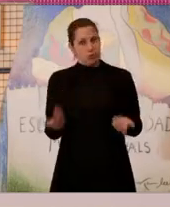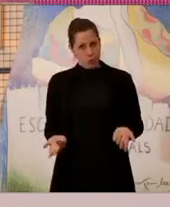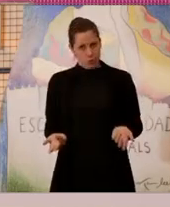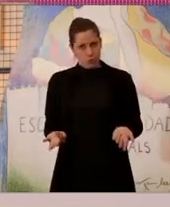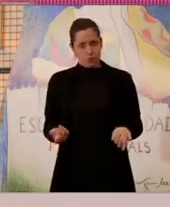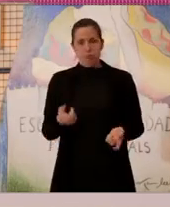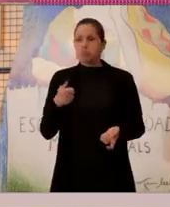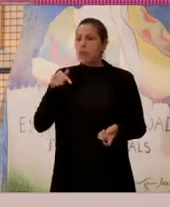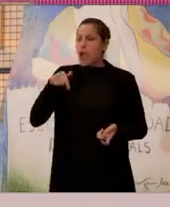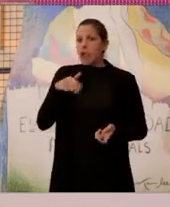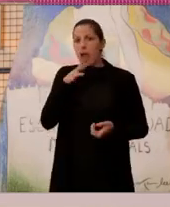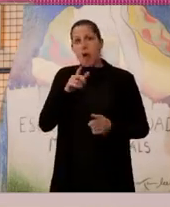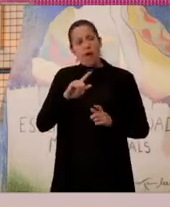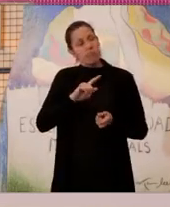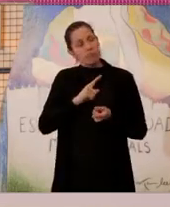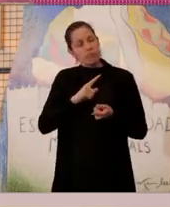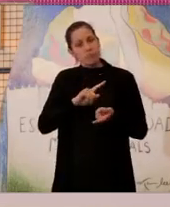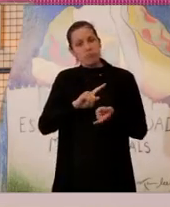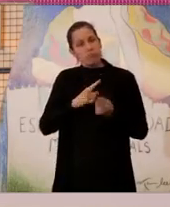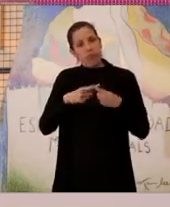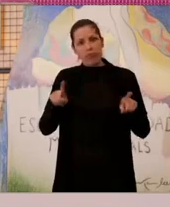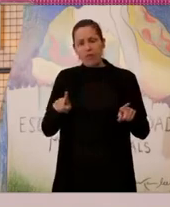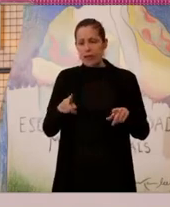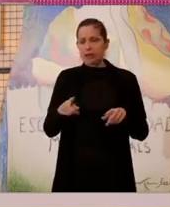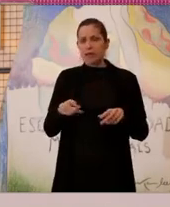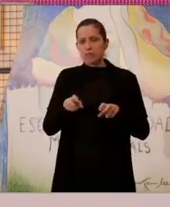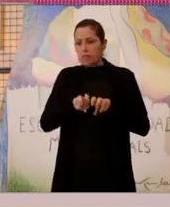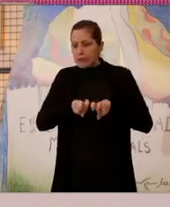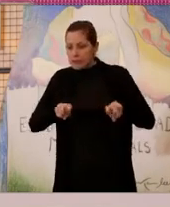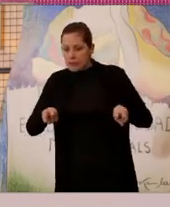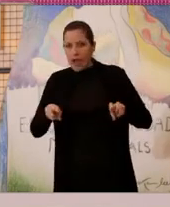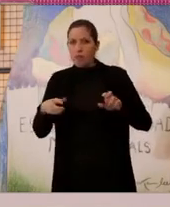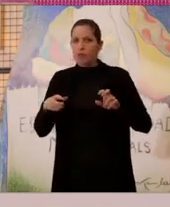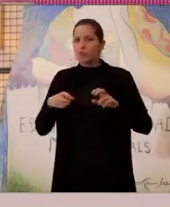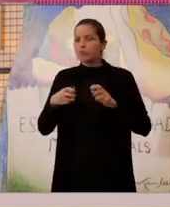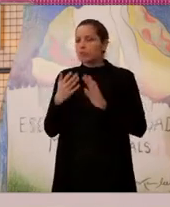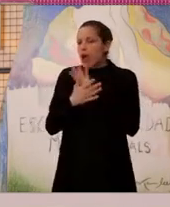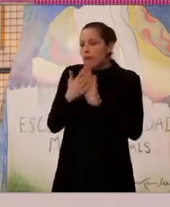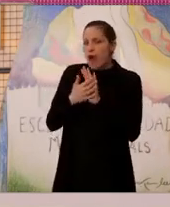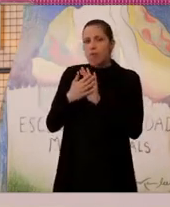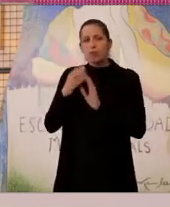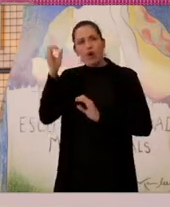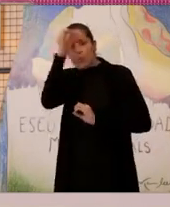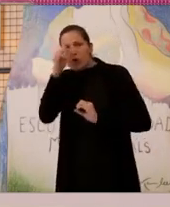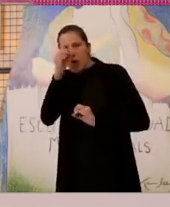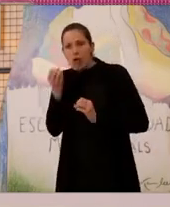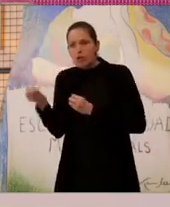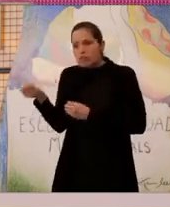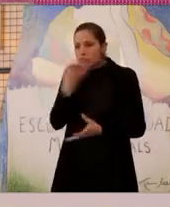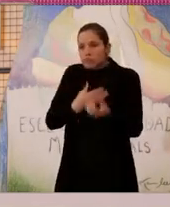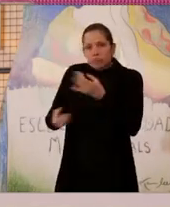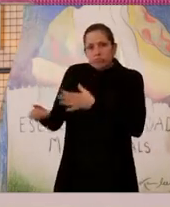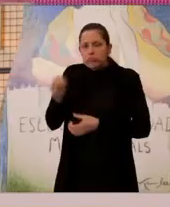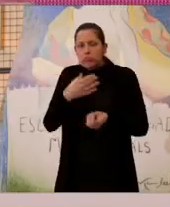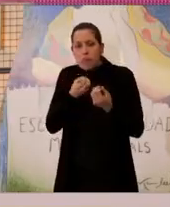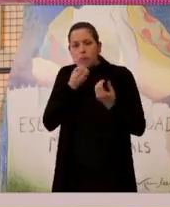nos sentamos hablamos discutimos yo nos preguntaba evidentemente sus opiniones como haremos esto Cómo haremos lo otro pues qué bien